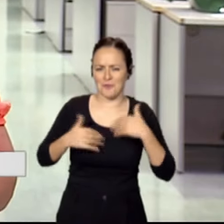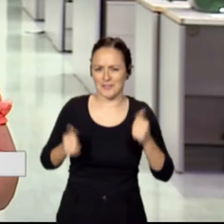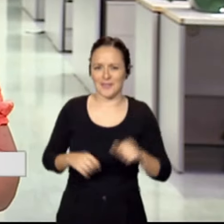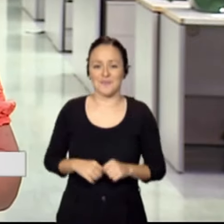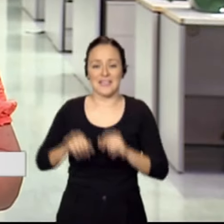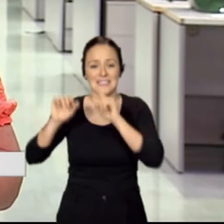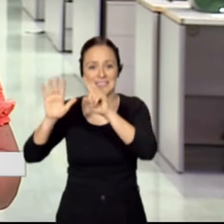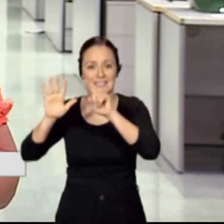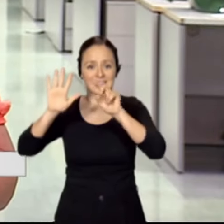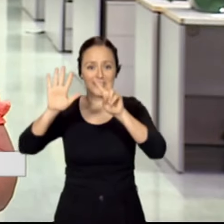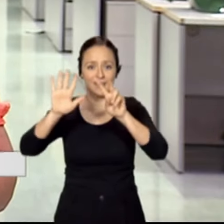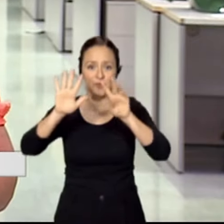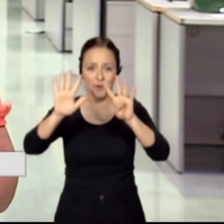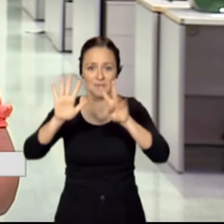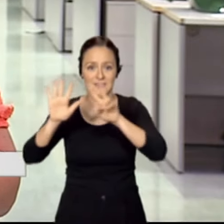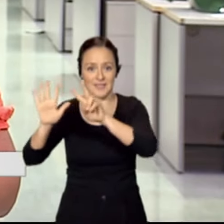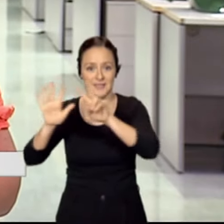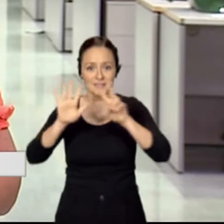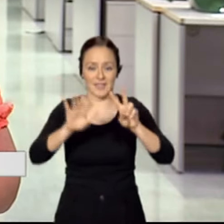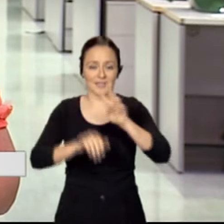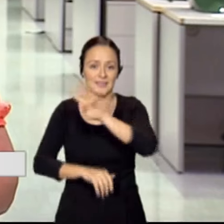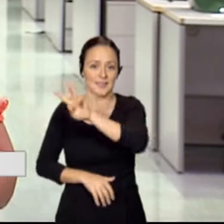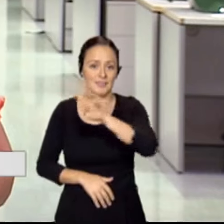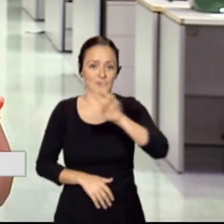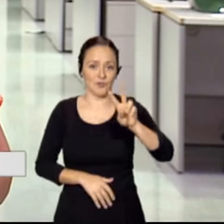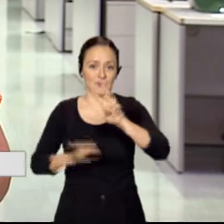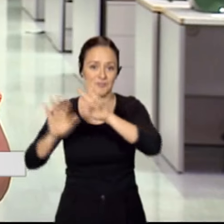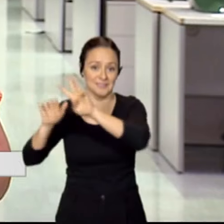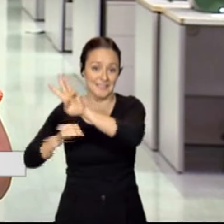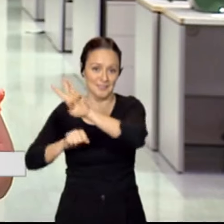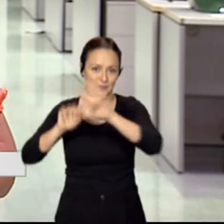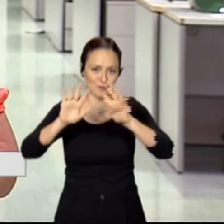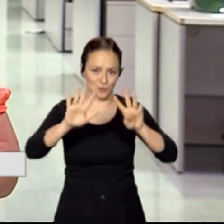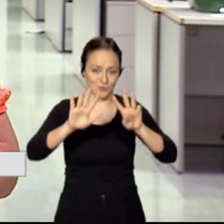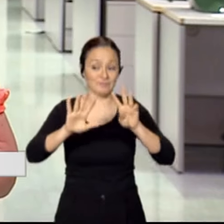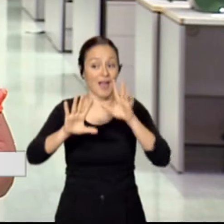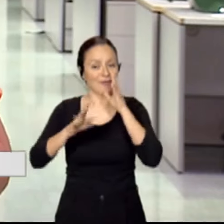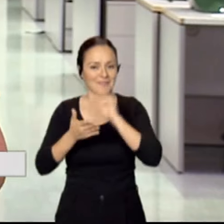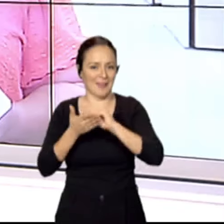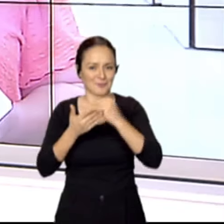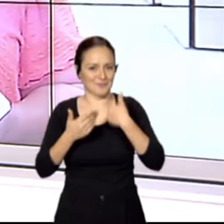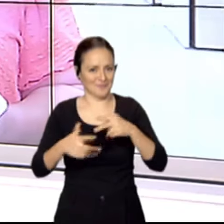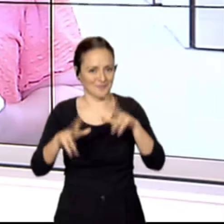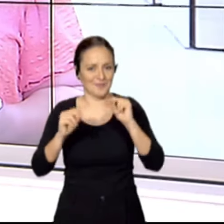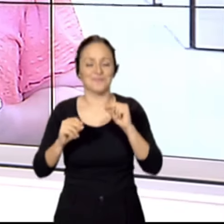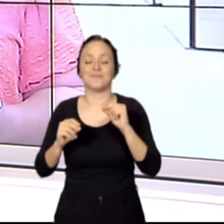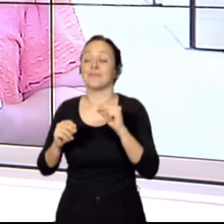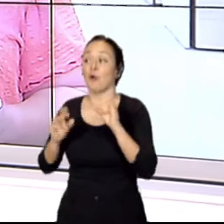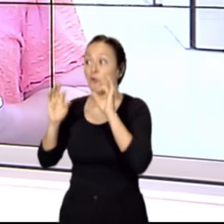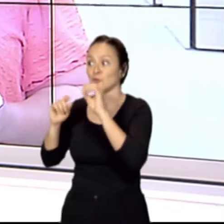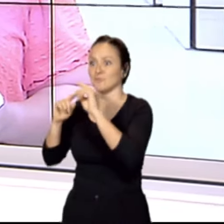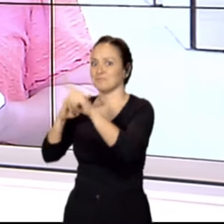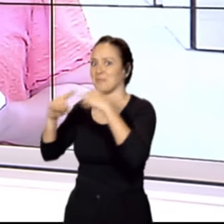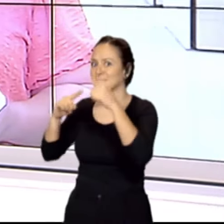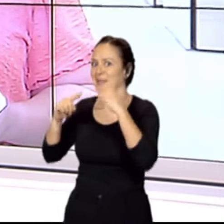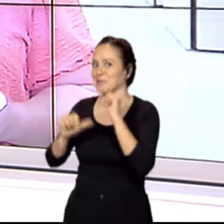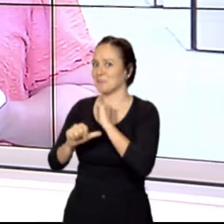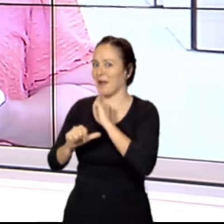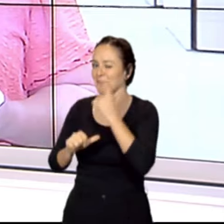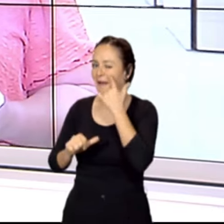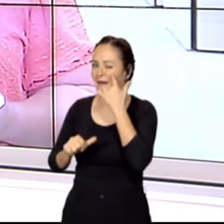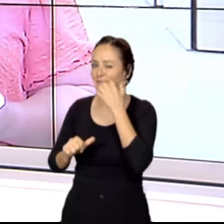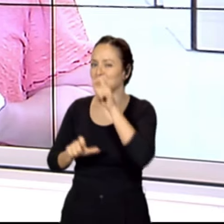679 77 3238 y esto es todo desde la redacción Antonio y estamos esperando esos mensajes para tomar buena nota de esas